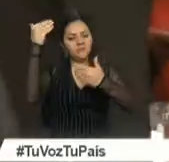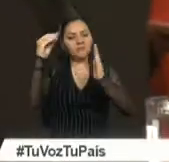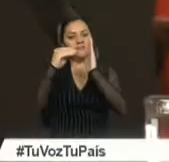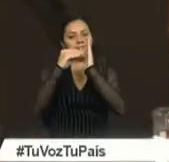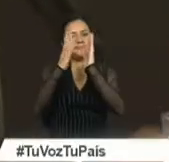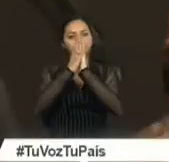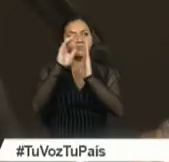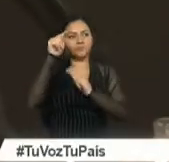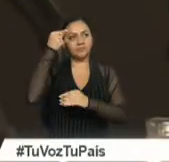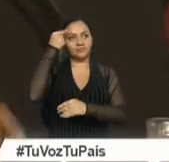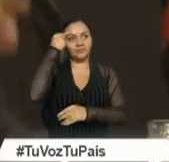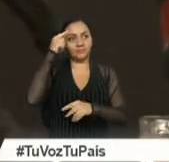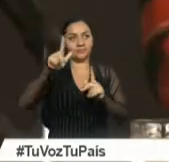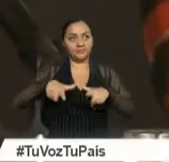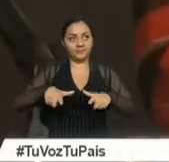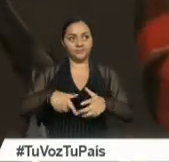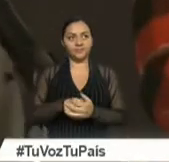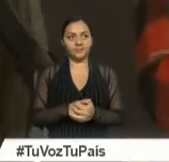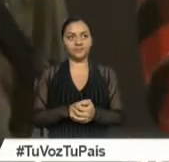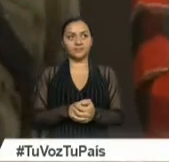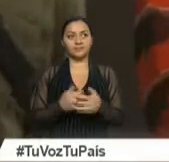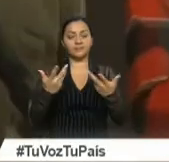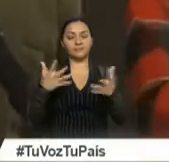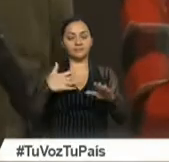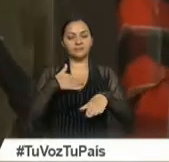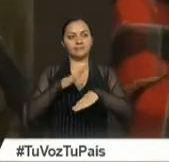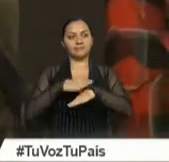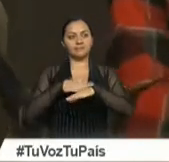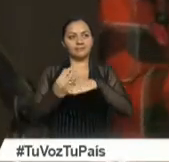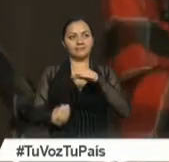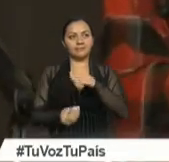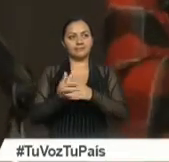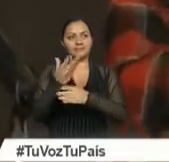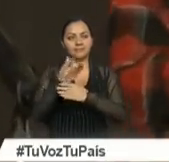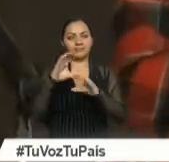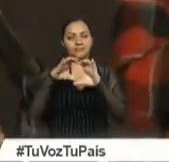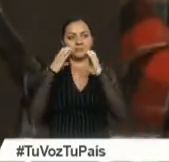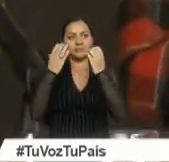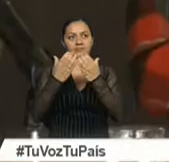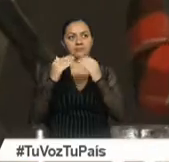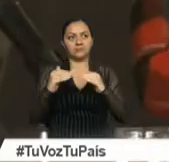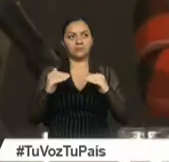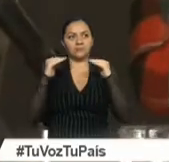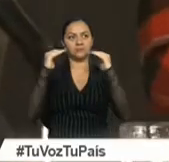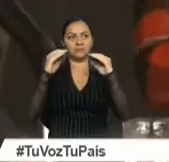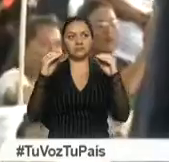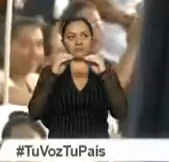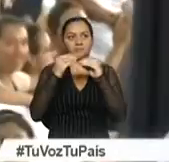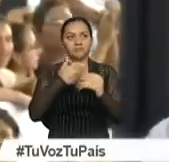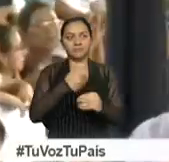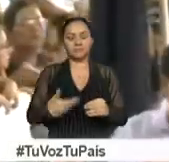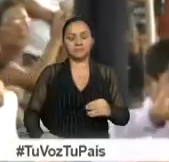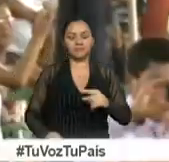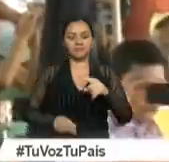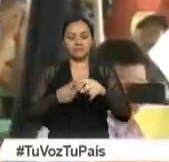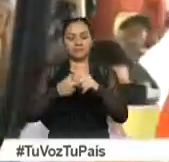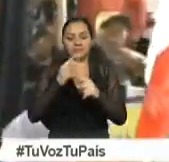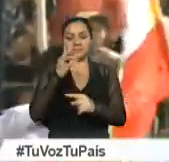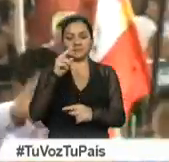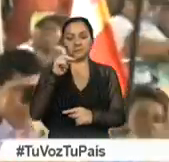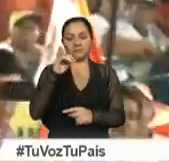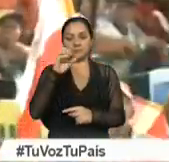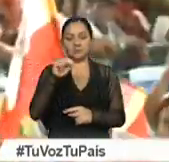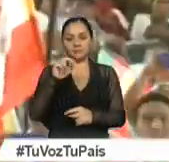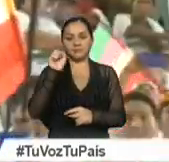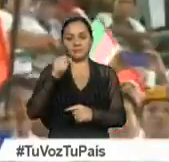del presidente Moreno. Además, solicitaron la creación de la comisión de alto nivel entre Presidencia y FENOCIN para avanzar con